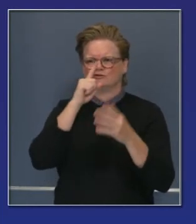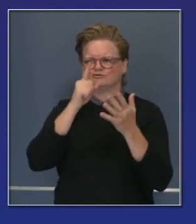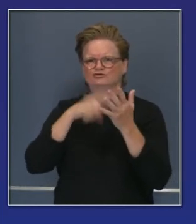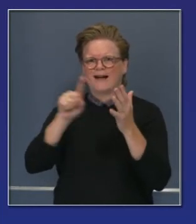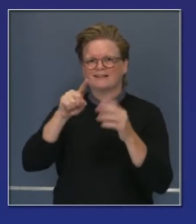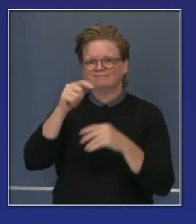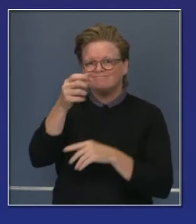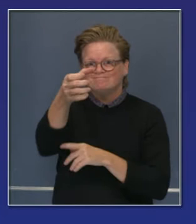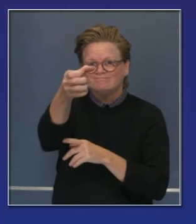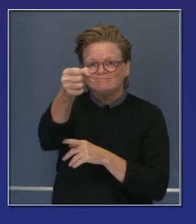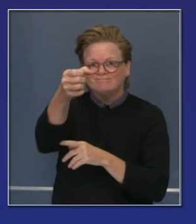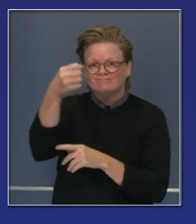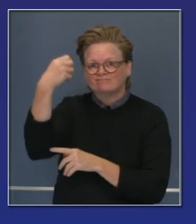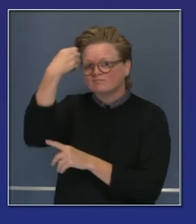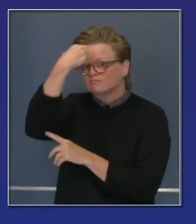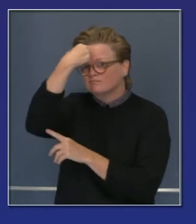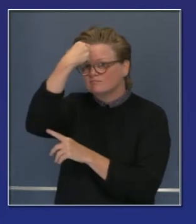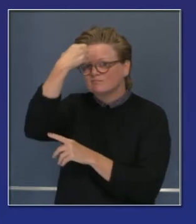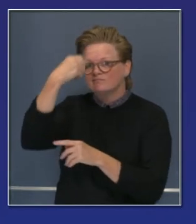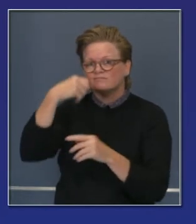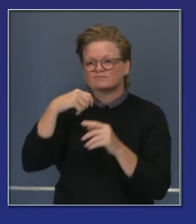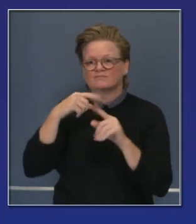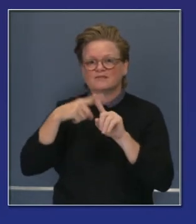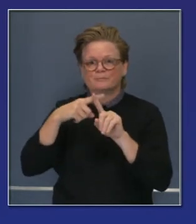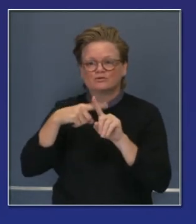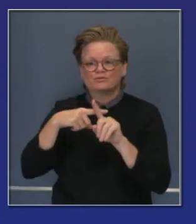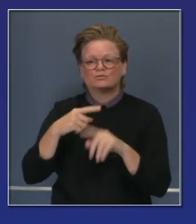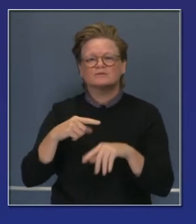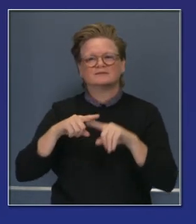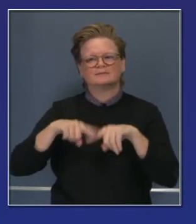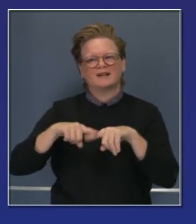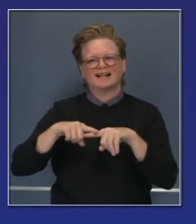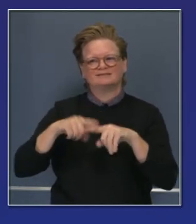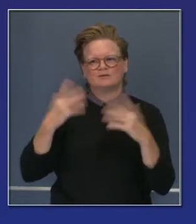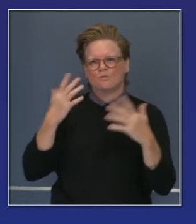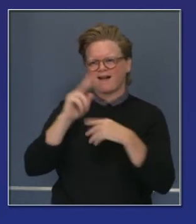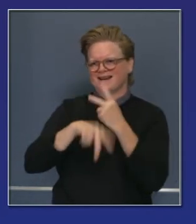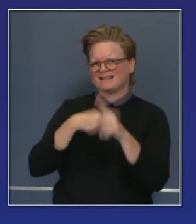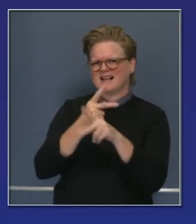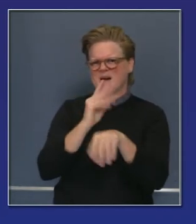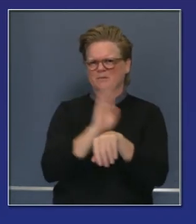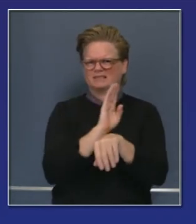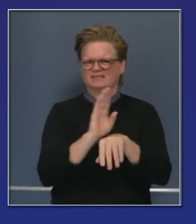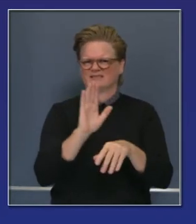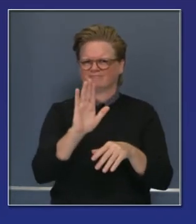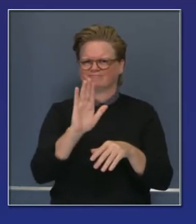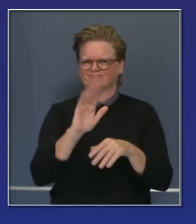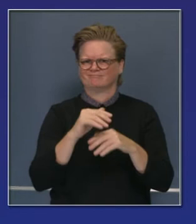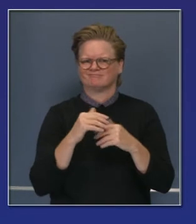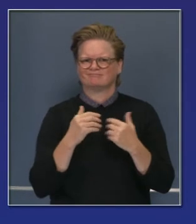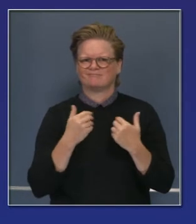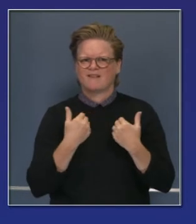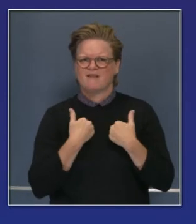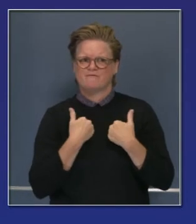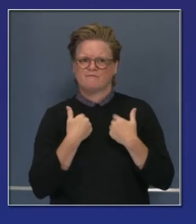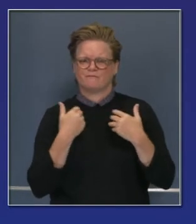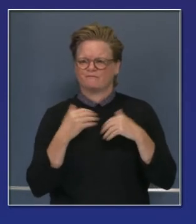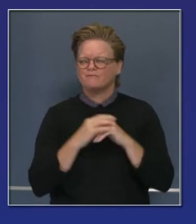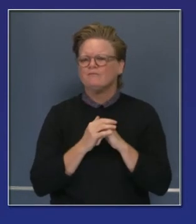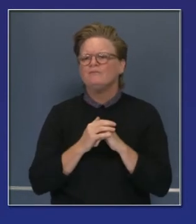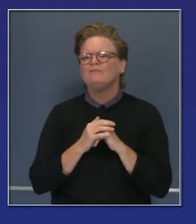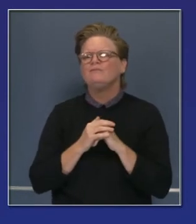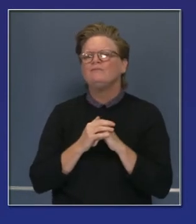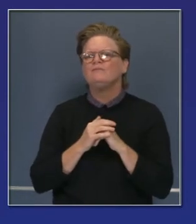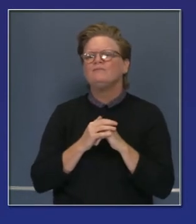delantera del negocio, que esas cosas sigan sucediendo. Quiero aprovechar el momento para presentar un nuevo sitio web que estará activo en